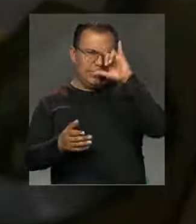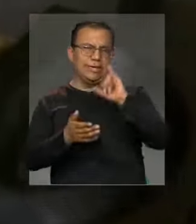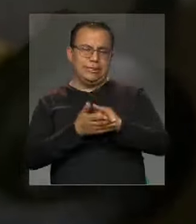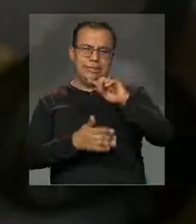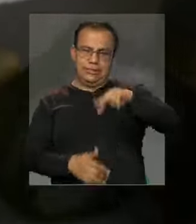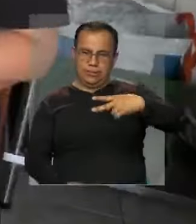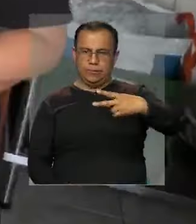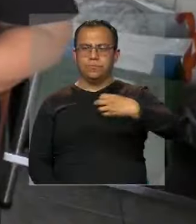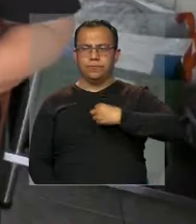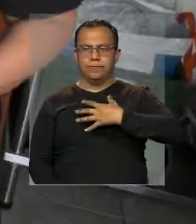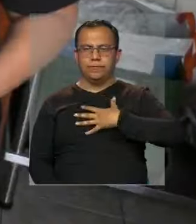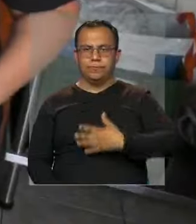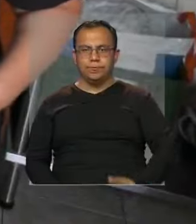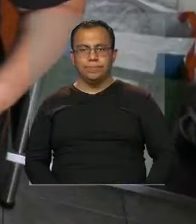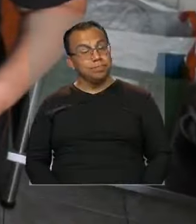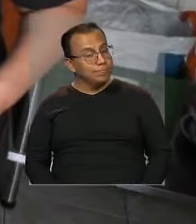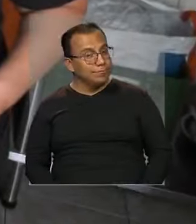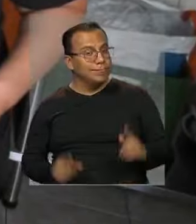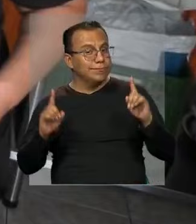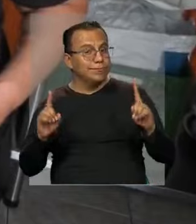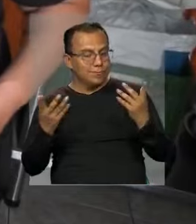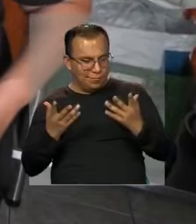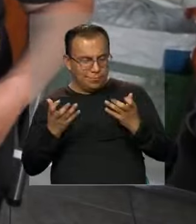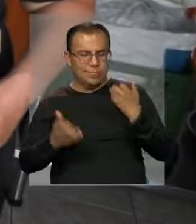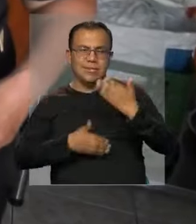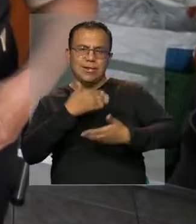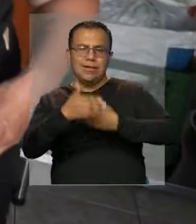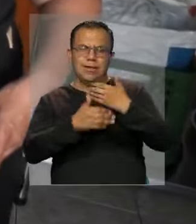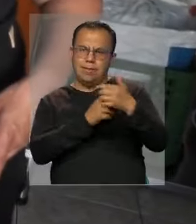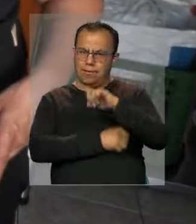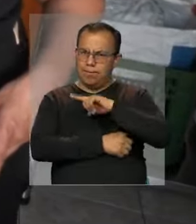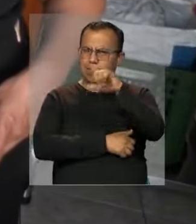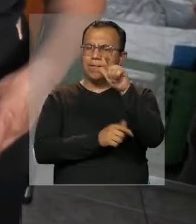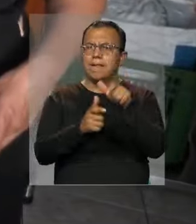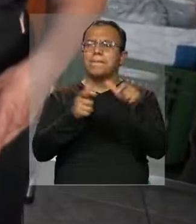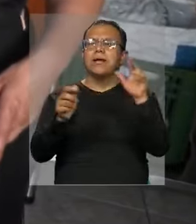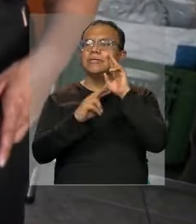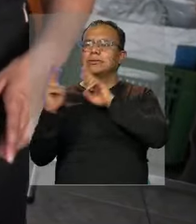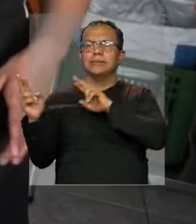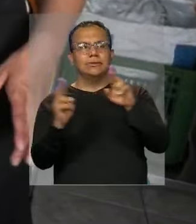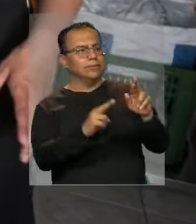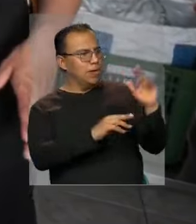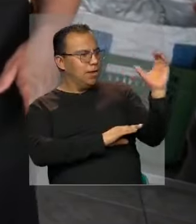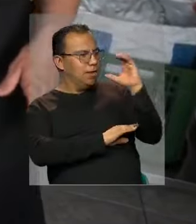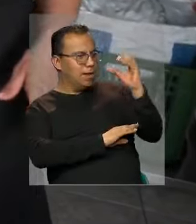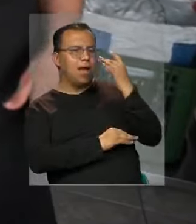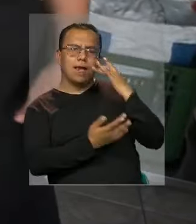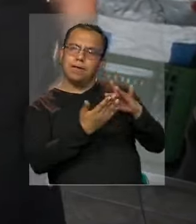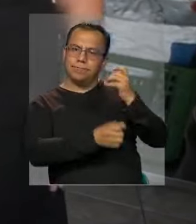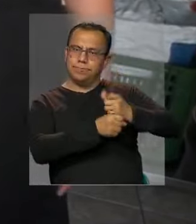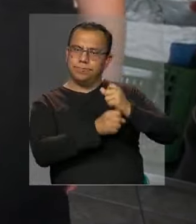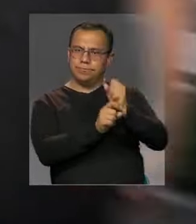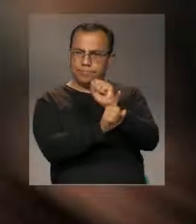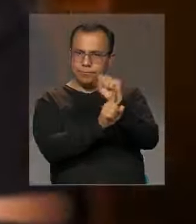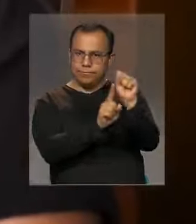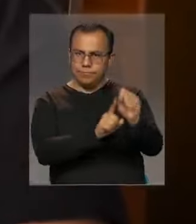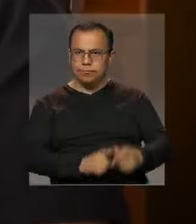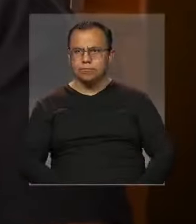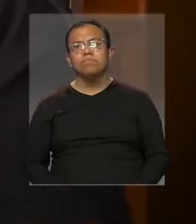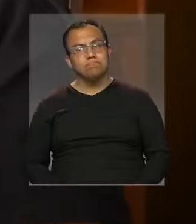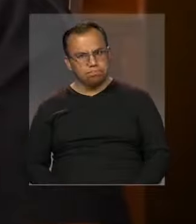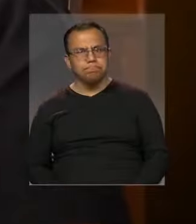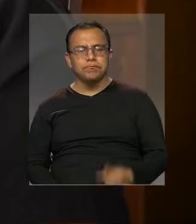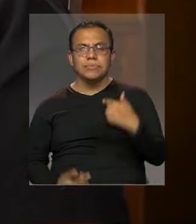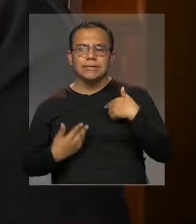segundas oportunidades, pero anhela ser una de las líderes más reconocidas en el país por su labor social. Uno de mis